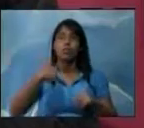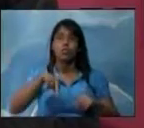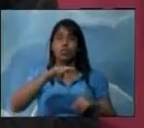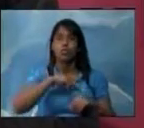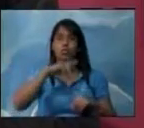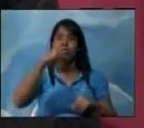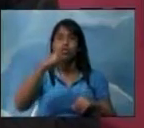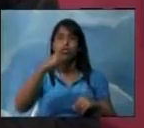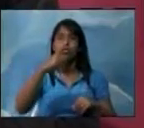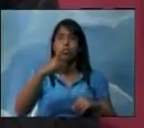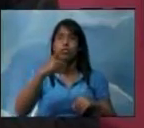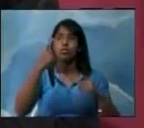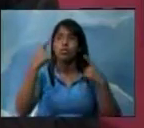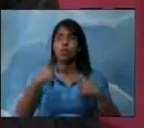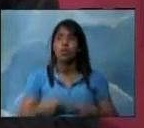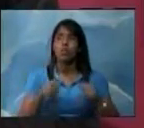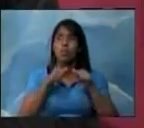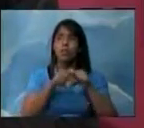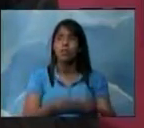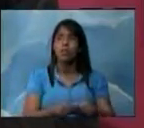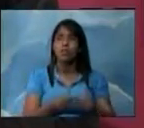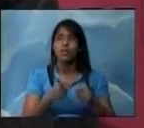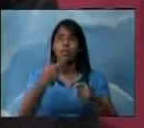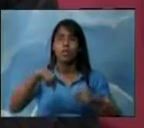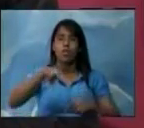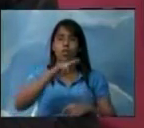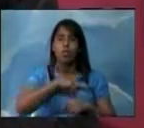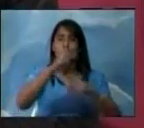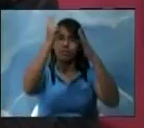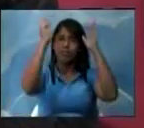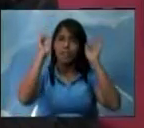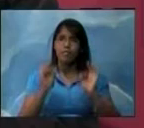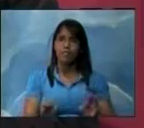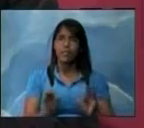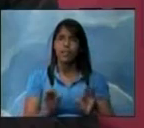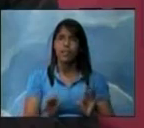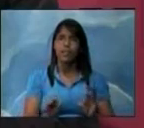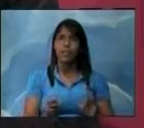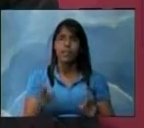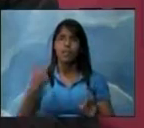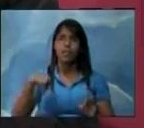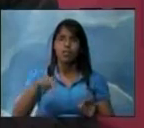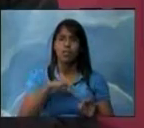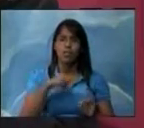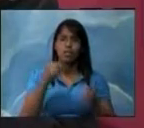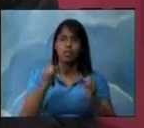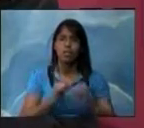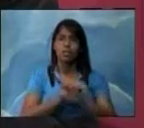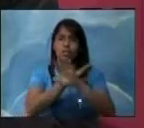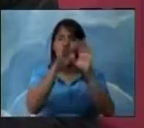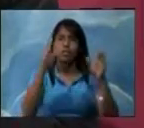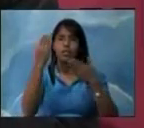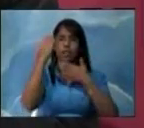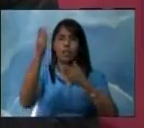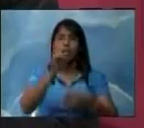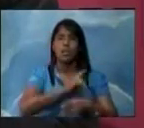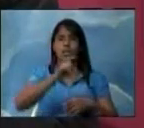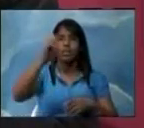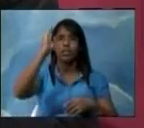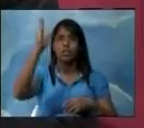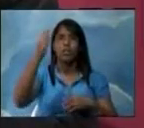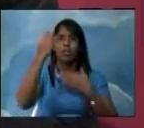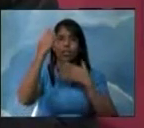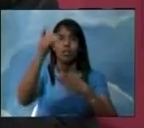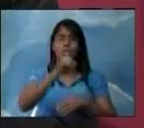Nosotros hemos mantenido nuestra integridad, nuestra transparencia delante de Dios